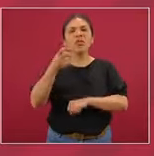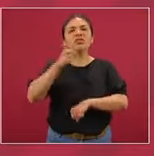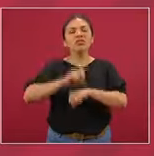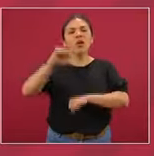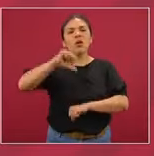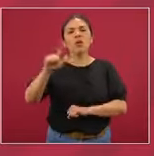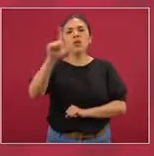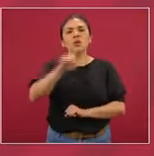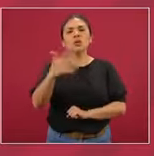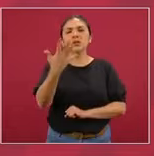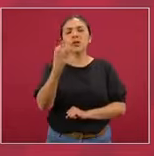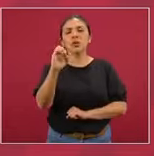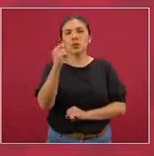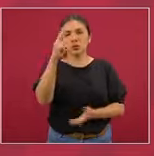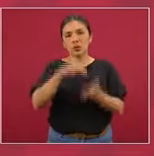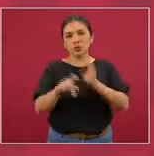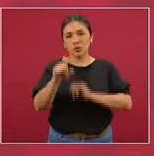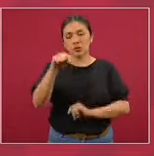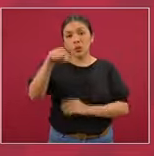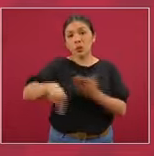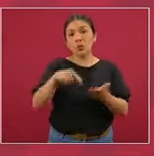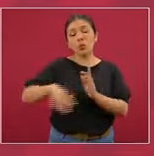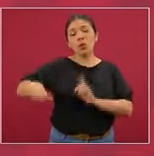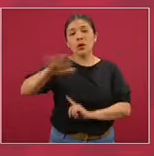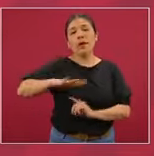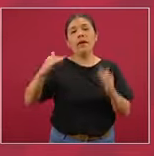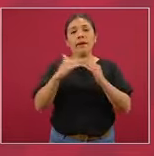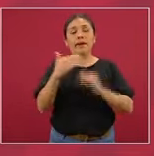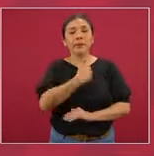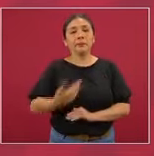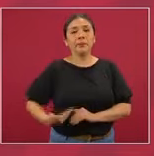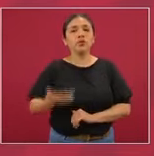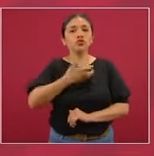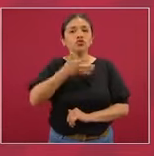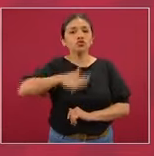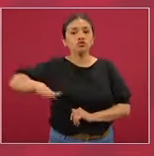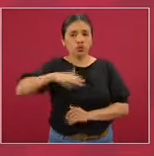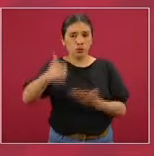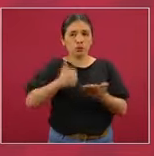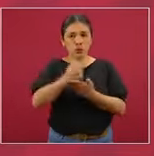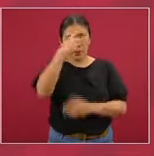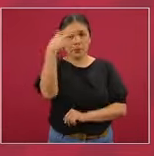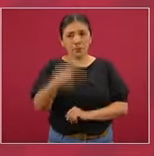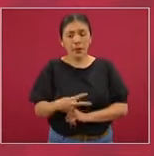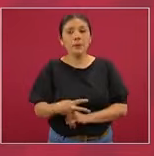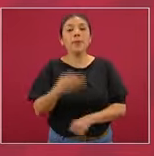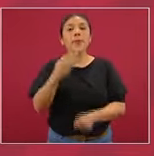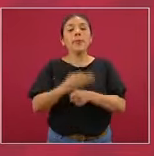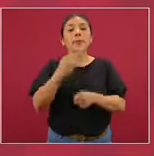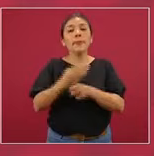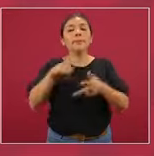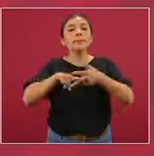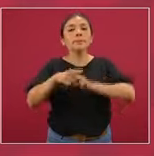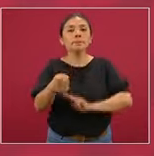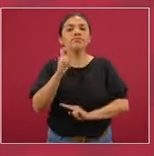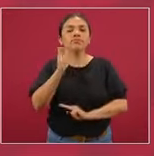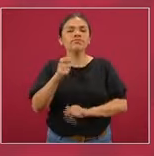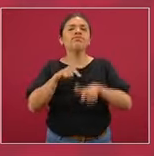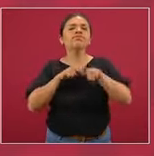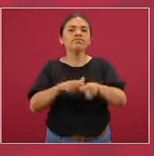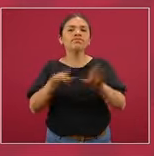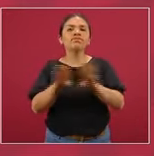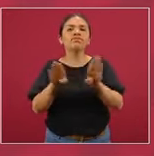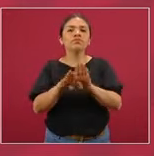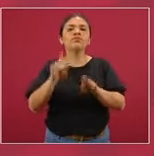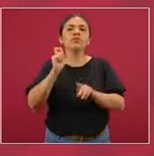de octubre de 2020. Estamos en el Palacio Nacional de México, en la Ciudad de México, y vamos a continuar